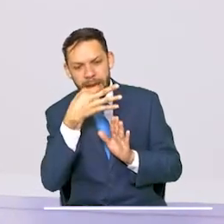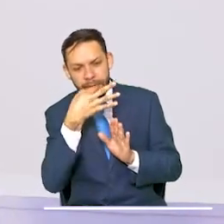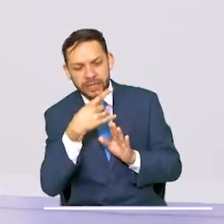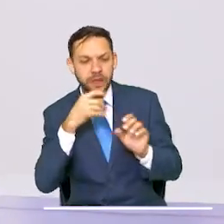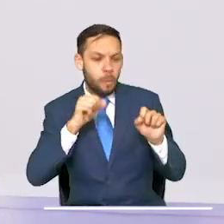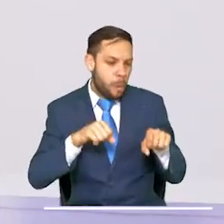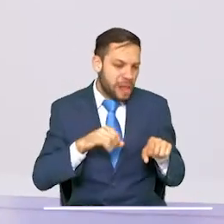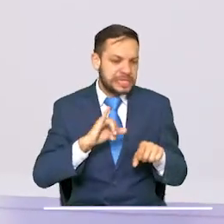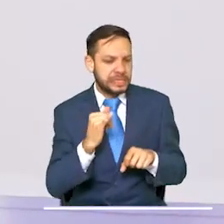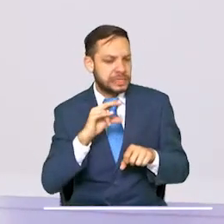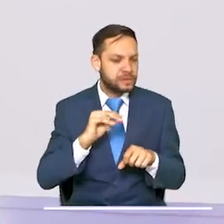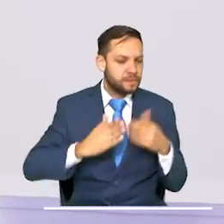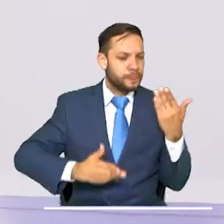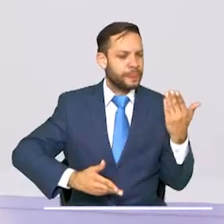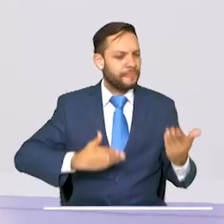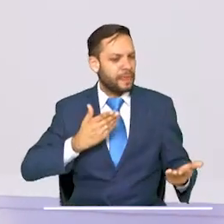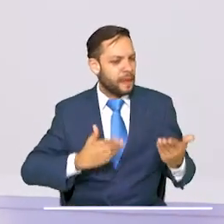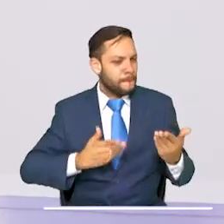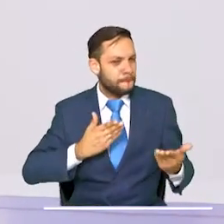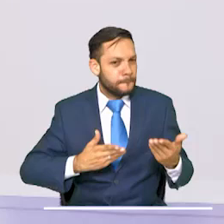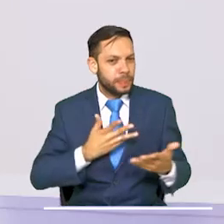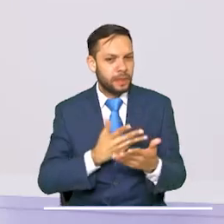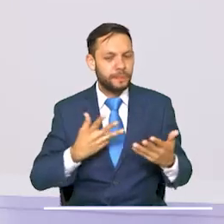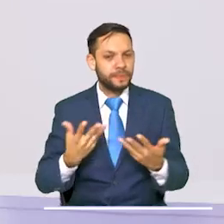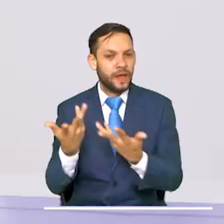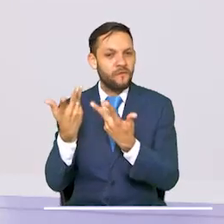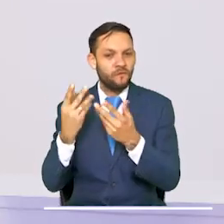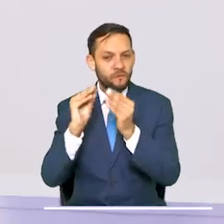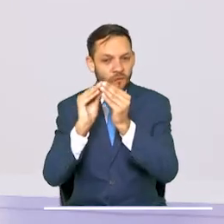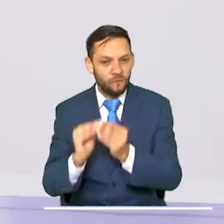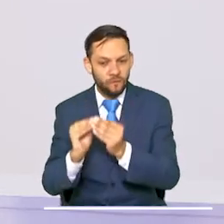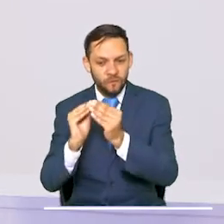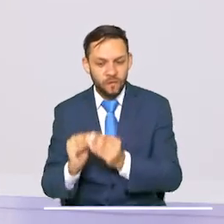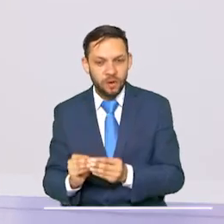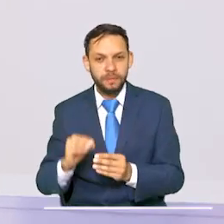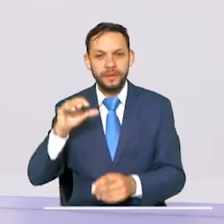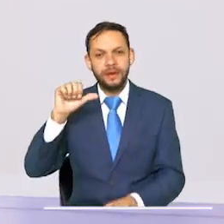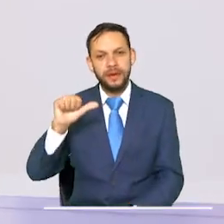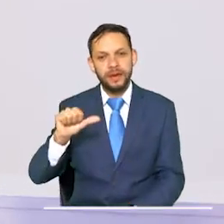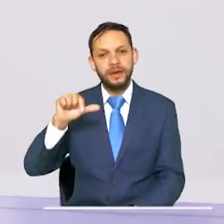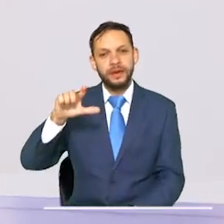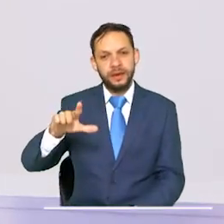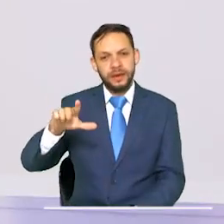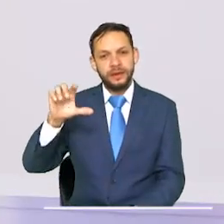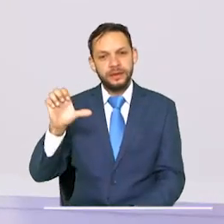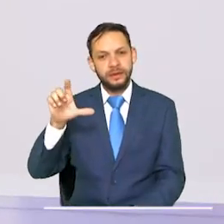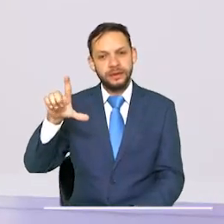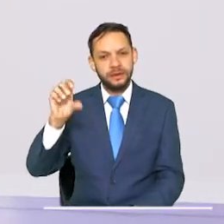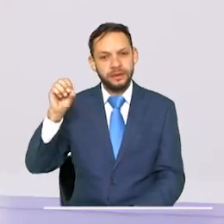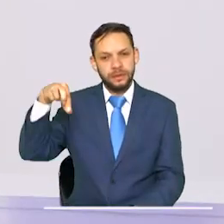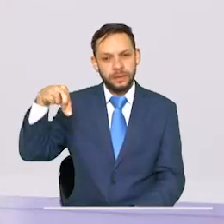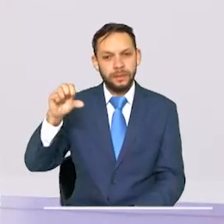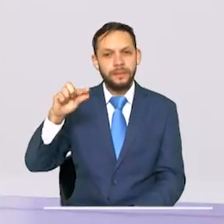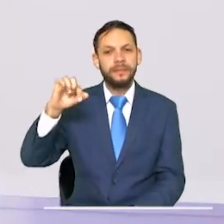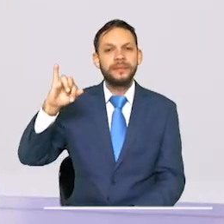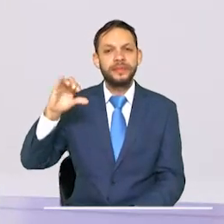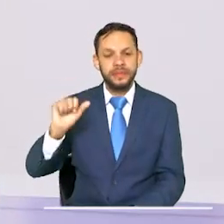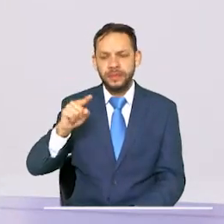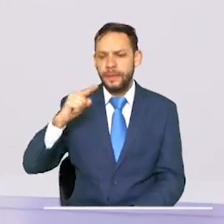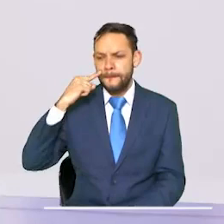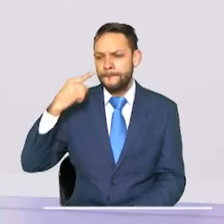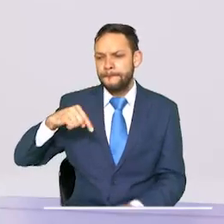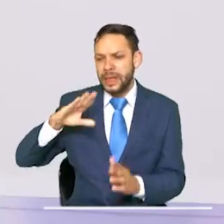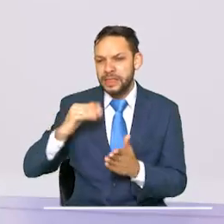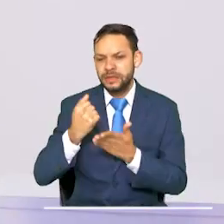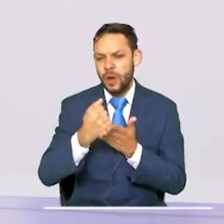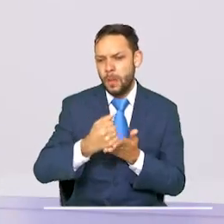que tienen como recursos en la formación de medicina alopática, y definitivamente creo que no. O sea, mirar de manera